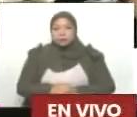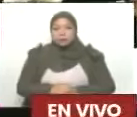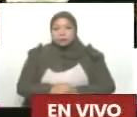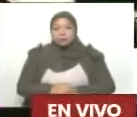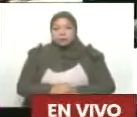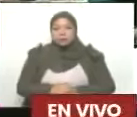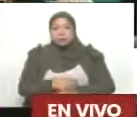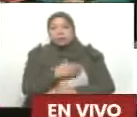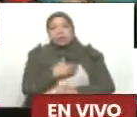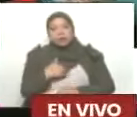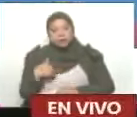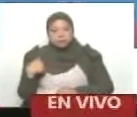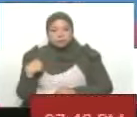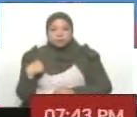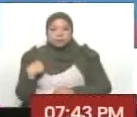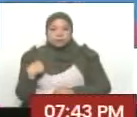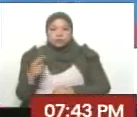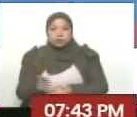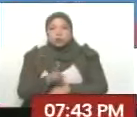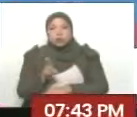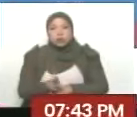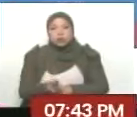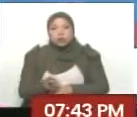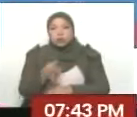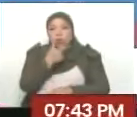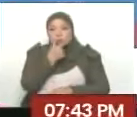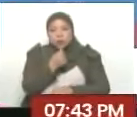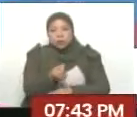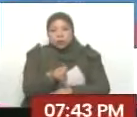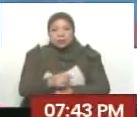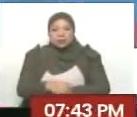Yo quisiera usar mi primer comodín